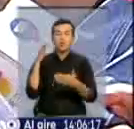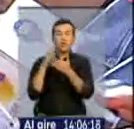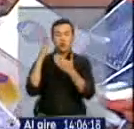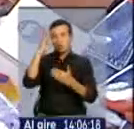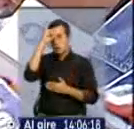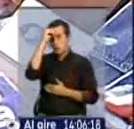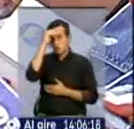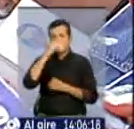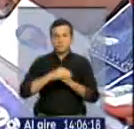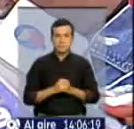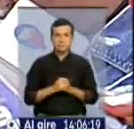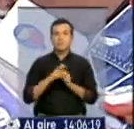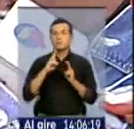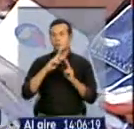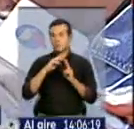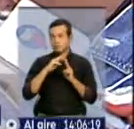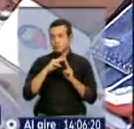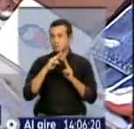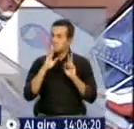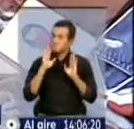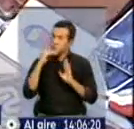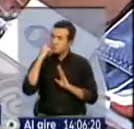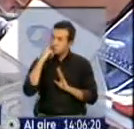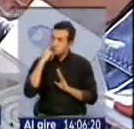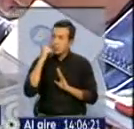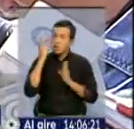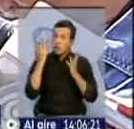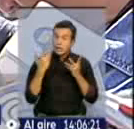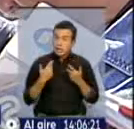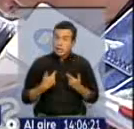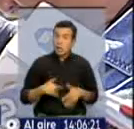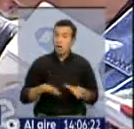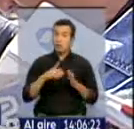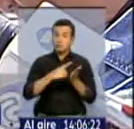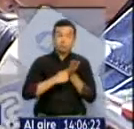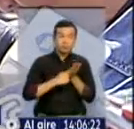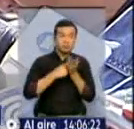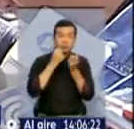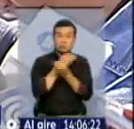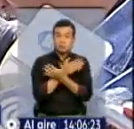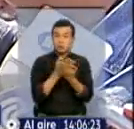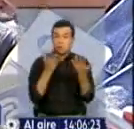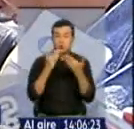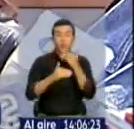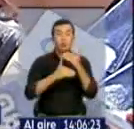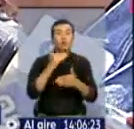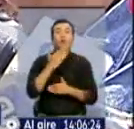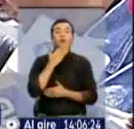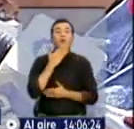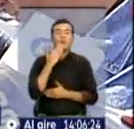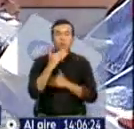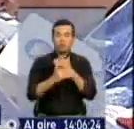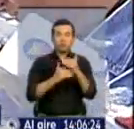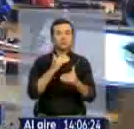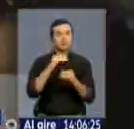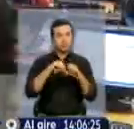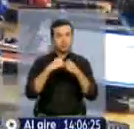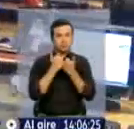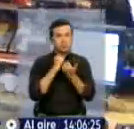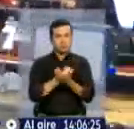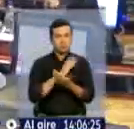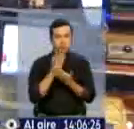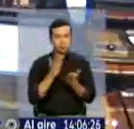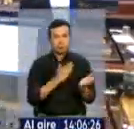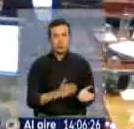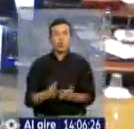Glass. Esa es una alternativa, así es. Después de que se dé esa audiencia y haya un pronunciamiento formal, pues nosotros deberíamos tener un pronunciamiento también como asamblea. En tanto